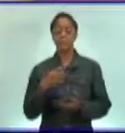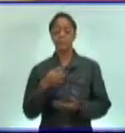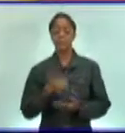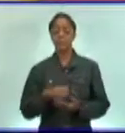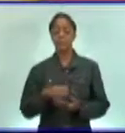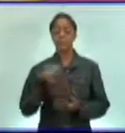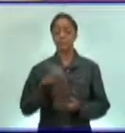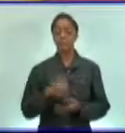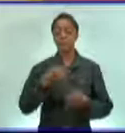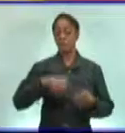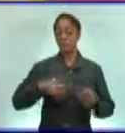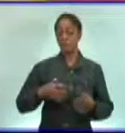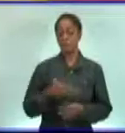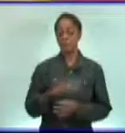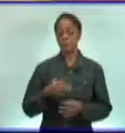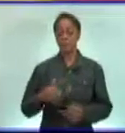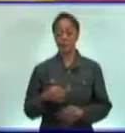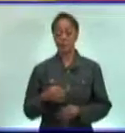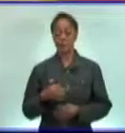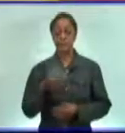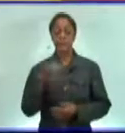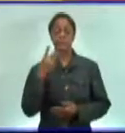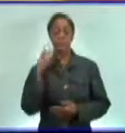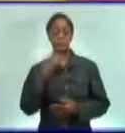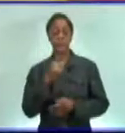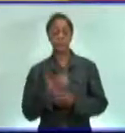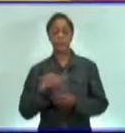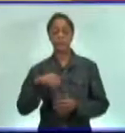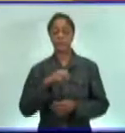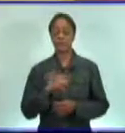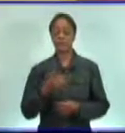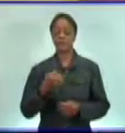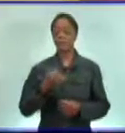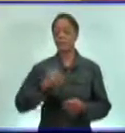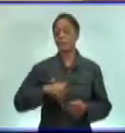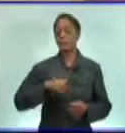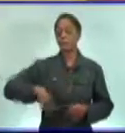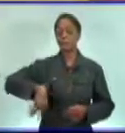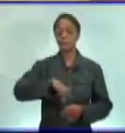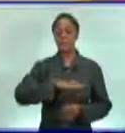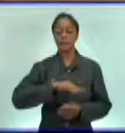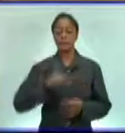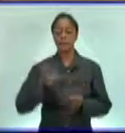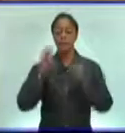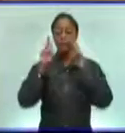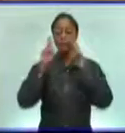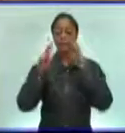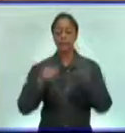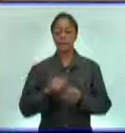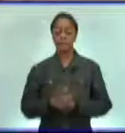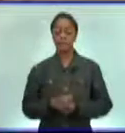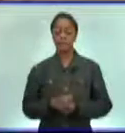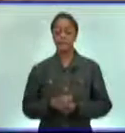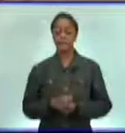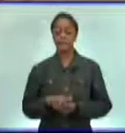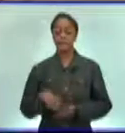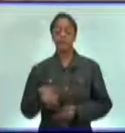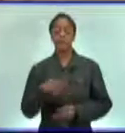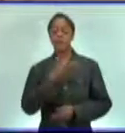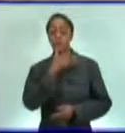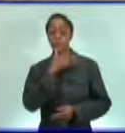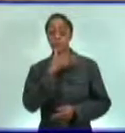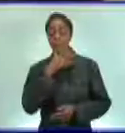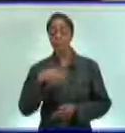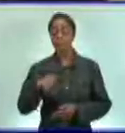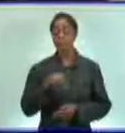los genes y en ellos se encuentran las características hereditarias de todos los seres vivos. Nos parecemos tanto a